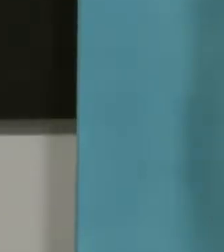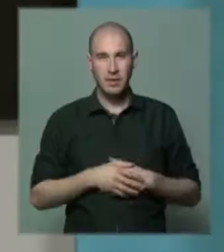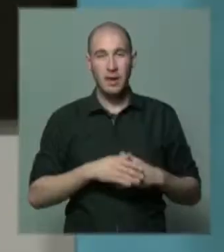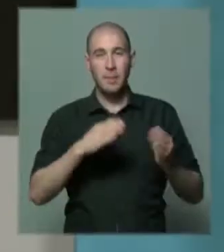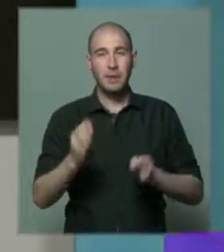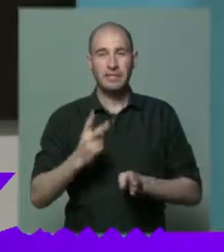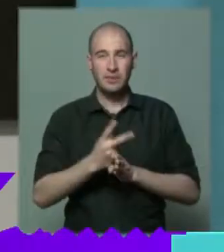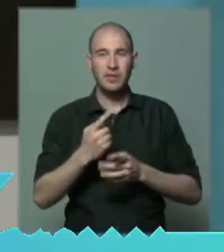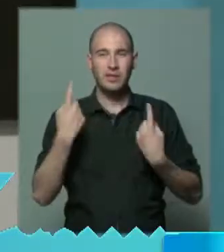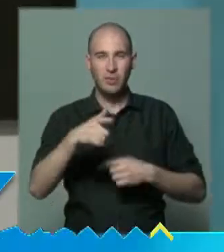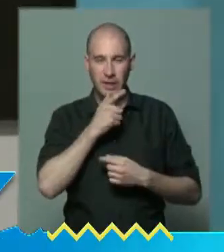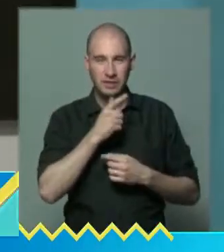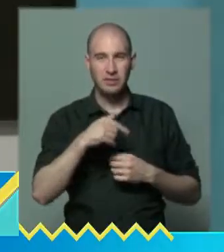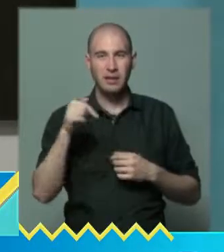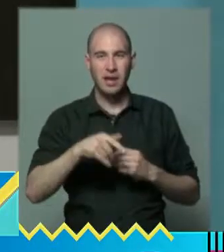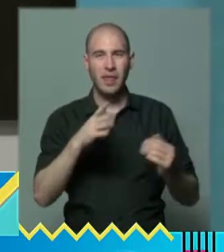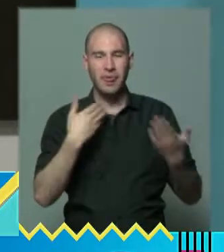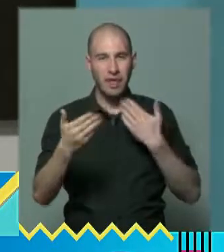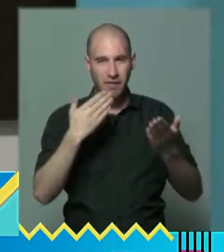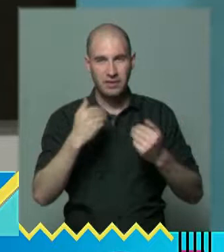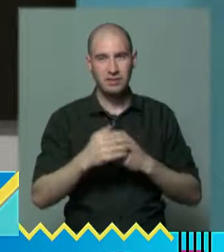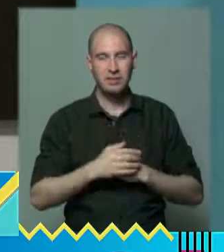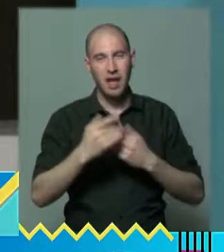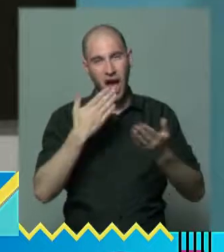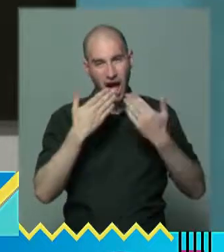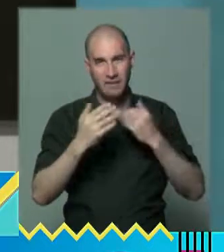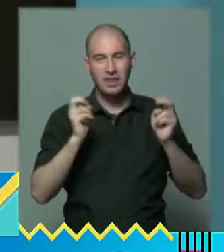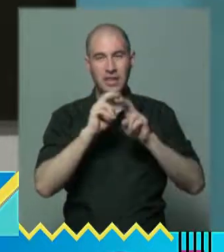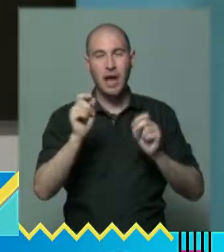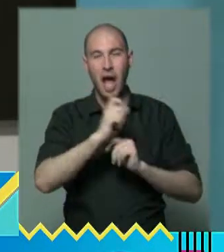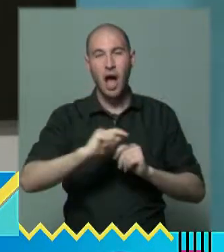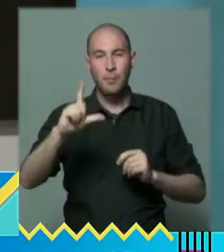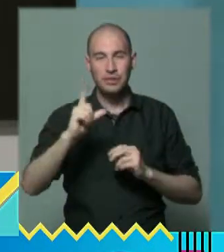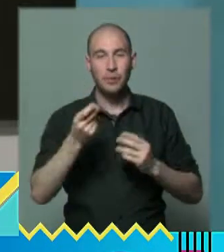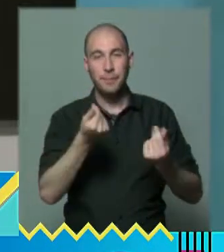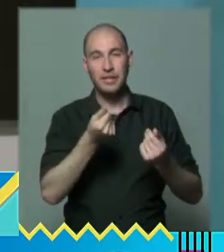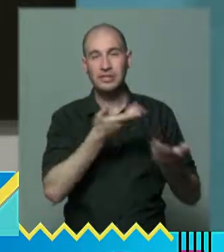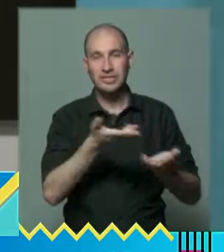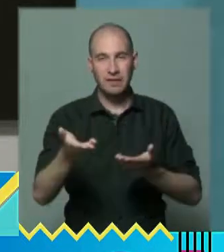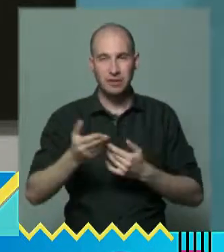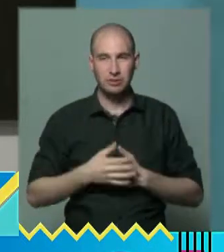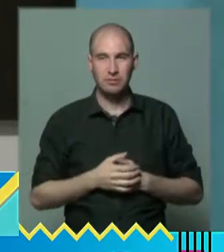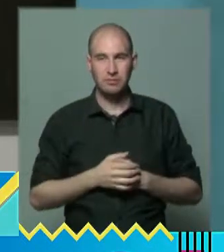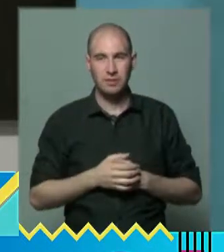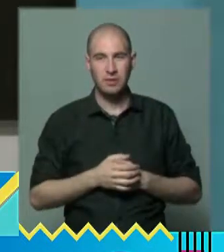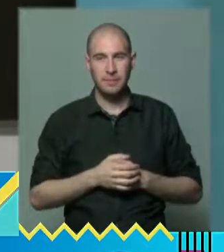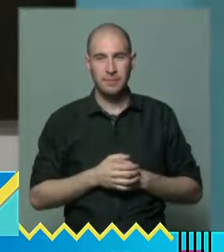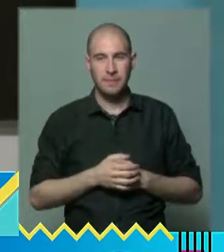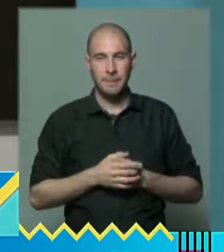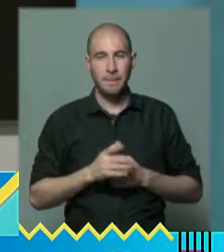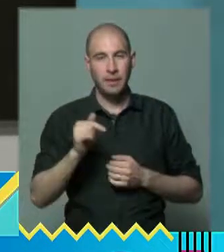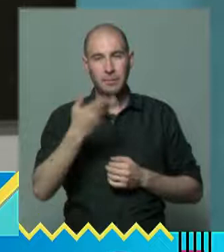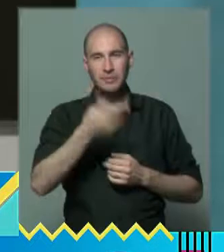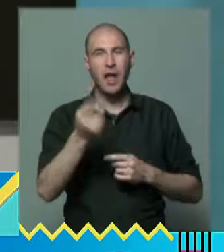Segundo bloque de Distintos Parecidos, estamos debatiendo, charlando básicamente sobre los aumentos de los precios de los servicios, que de algún modo ya